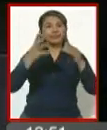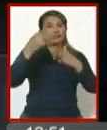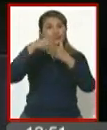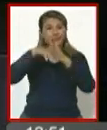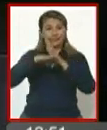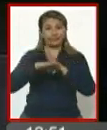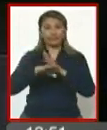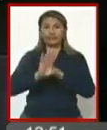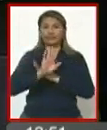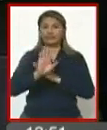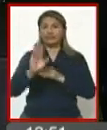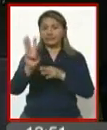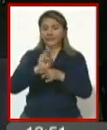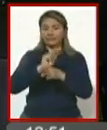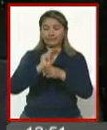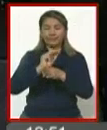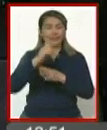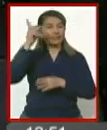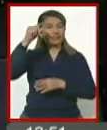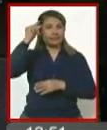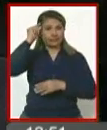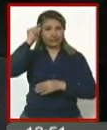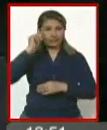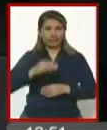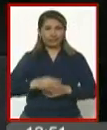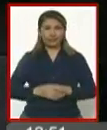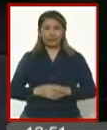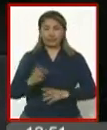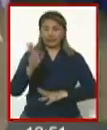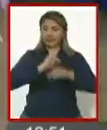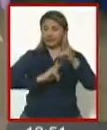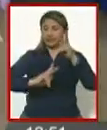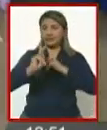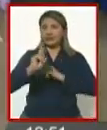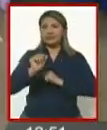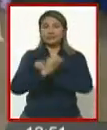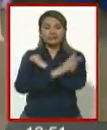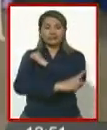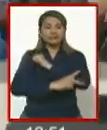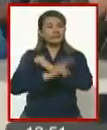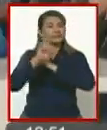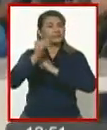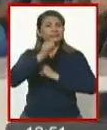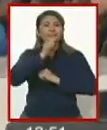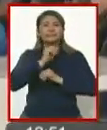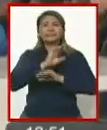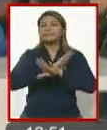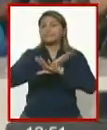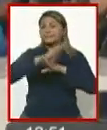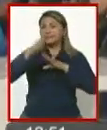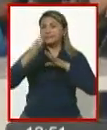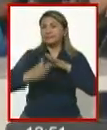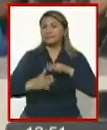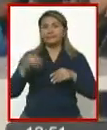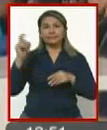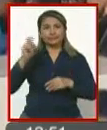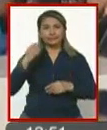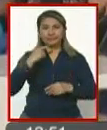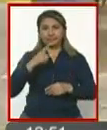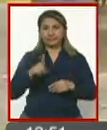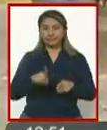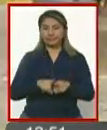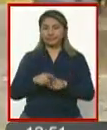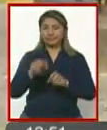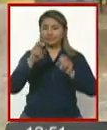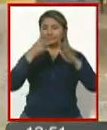dentro de su ministerio de gobierno. Este pueblo y este país ya no aguanta más. Necesitamos que